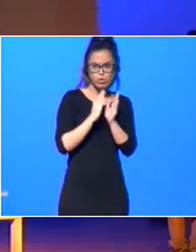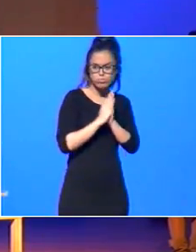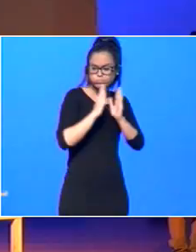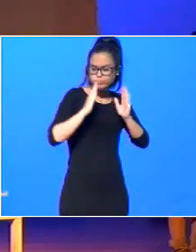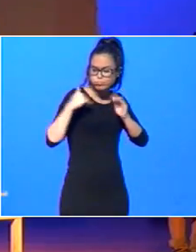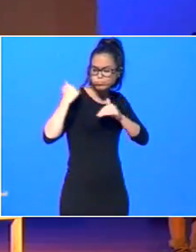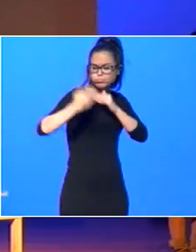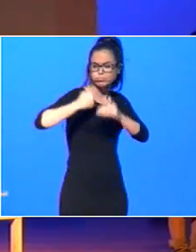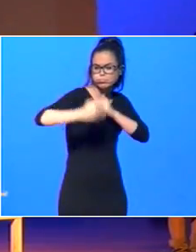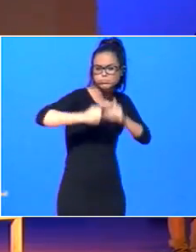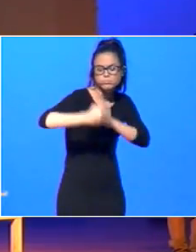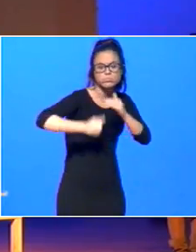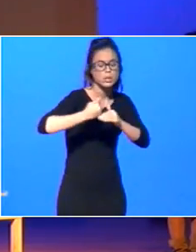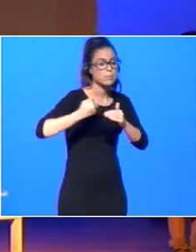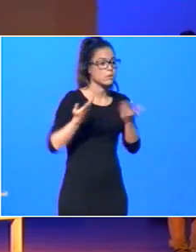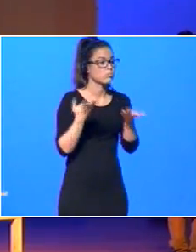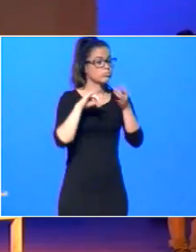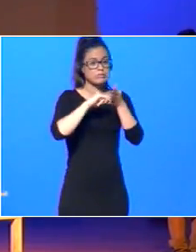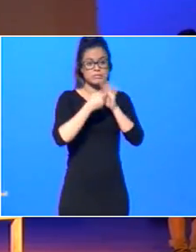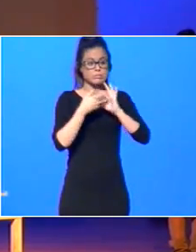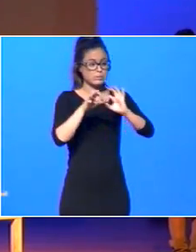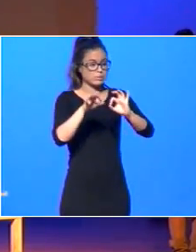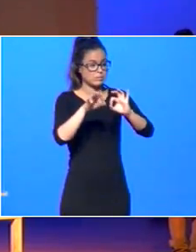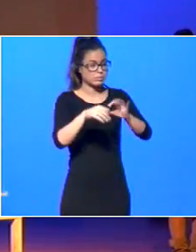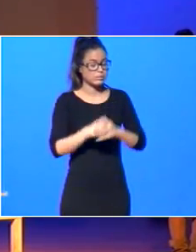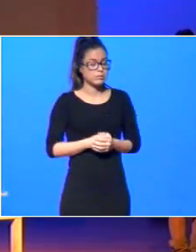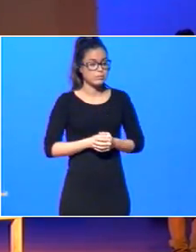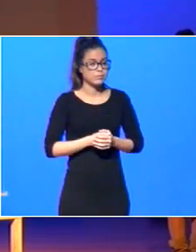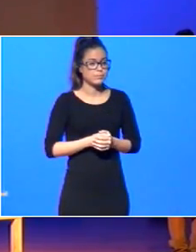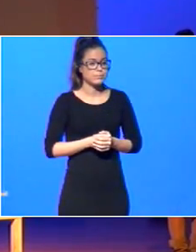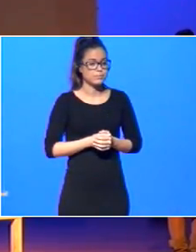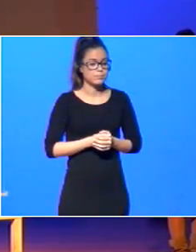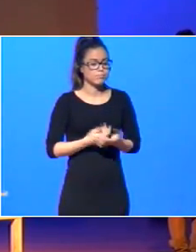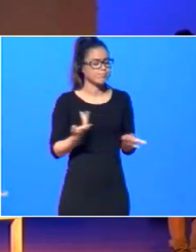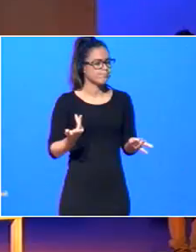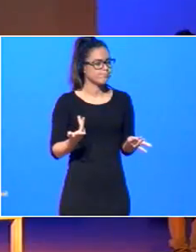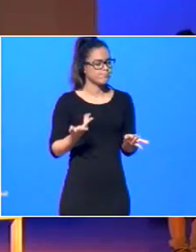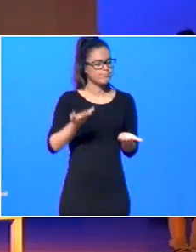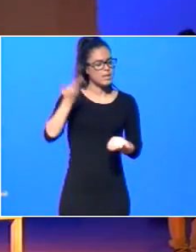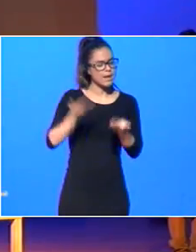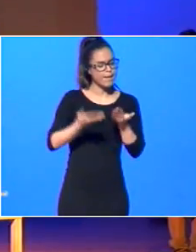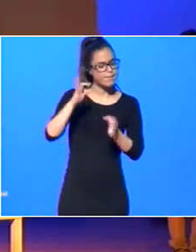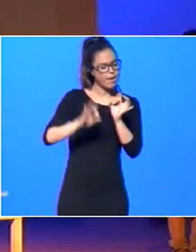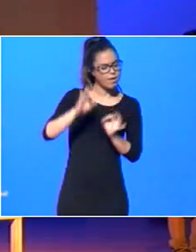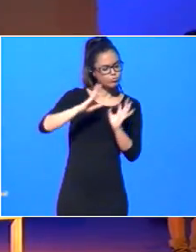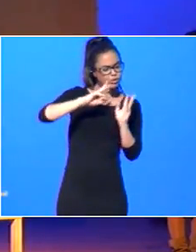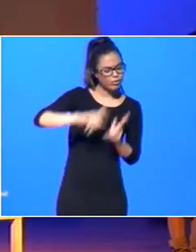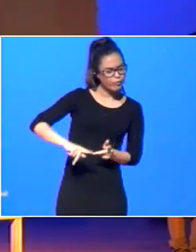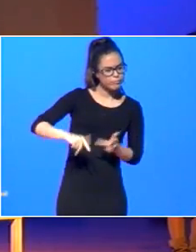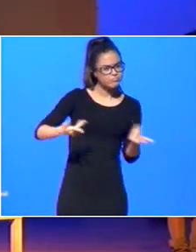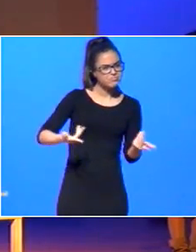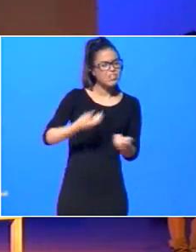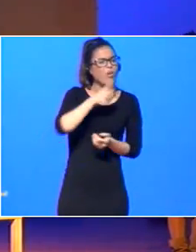honekin, hezkuntza sisteman hain zuzen ere, eta niurtzeko nola dagoen jorratzen, edo nola